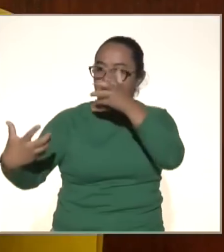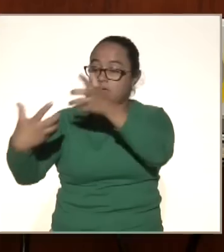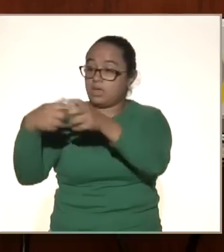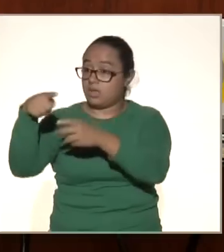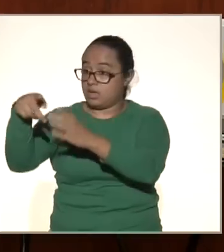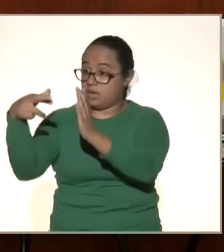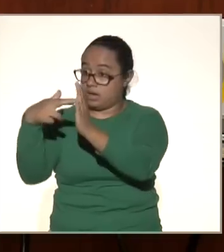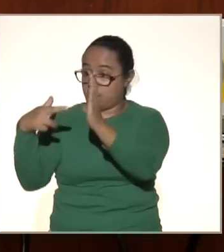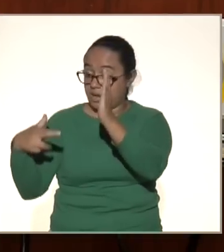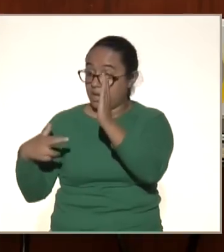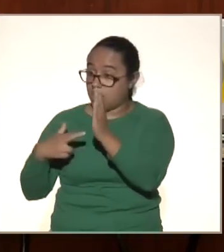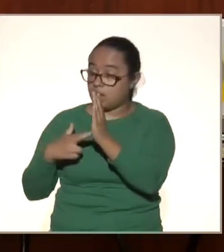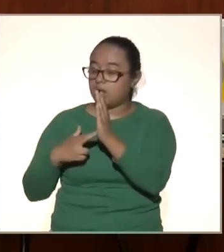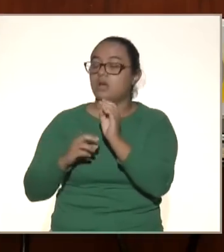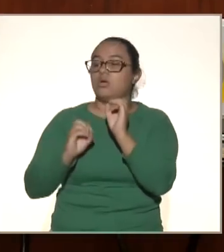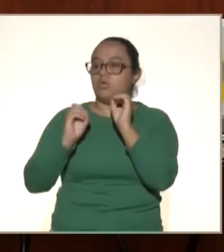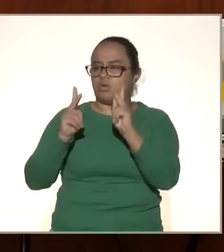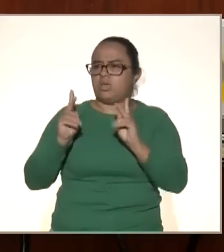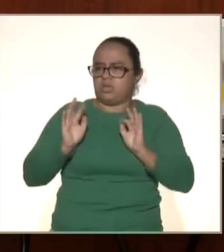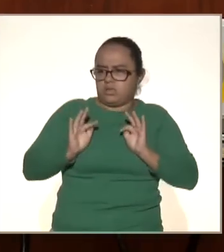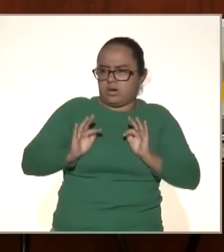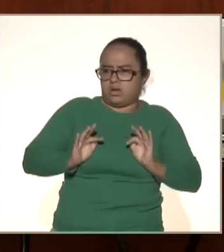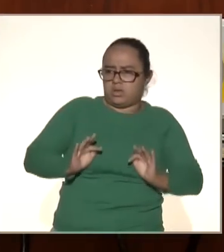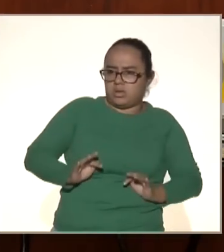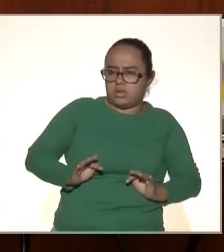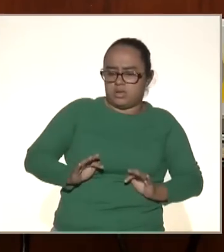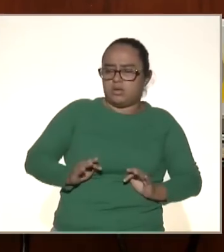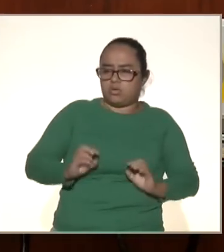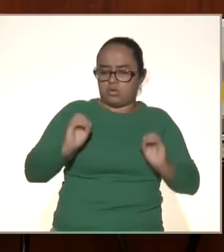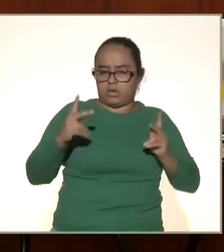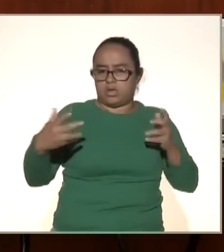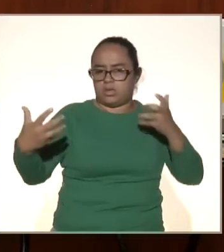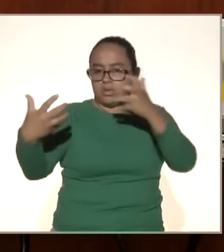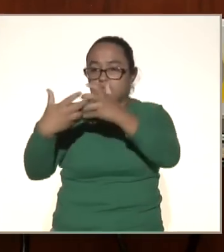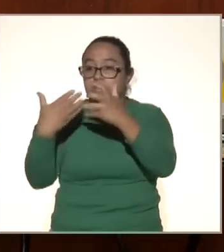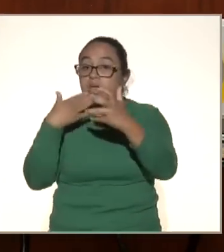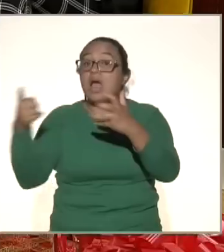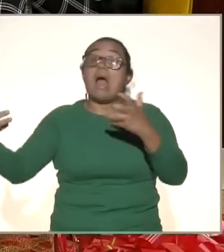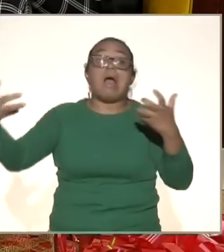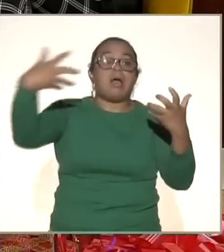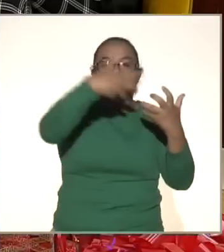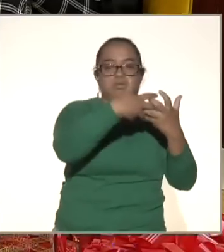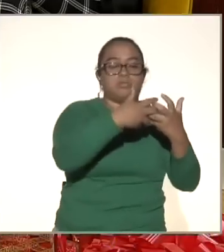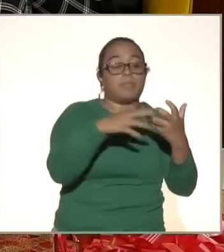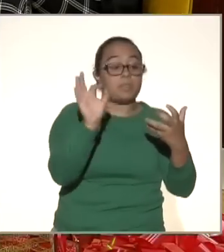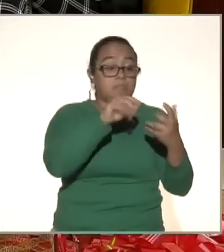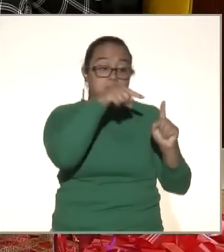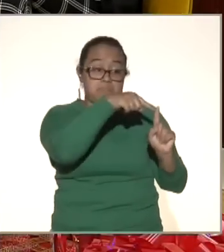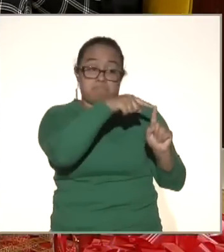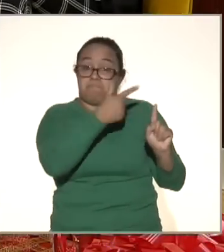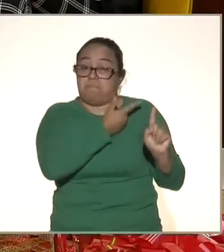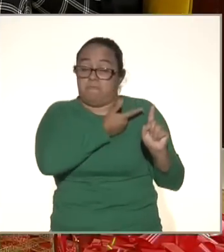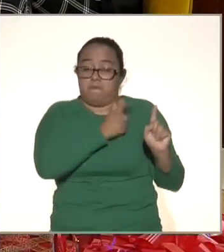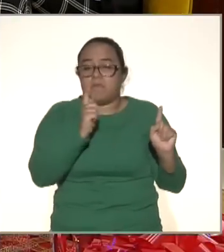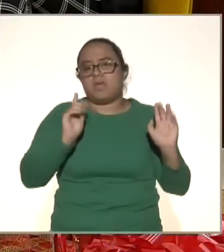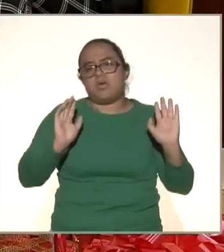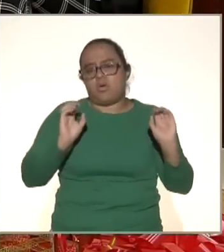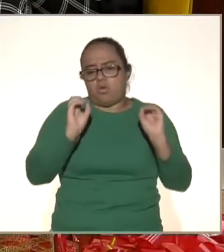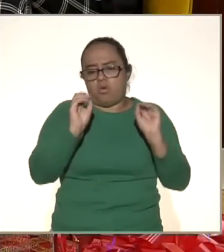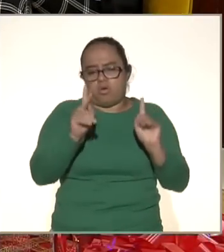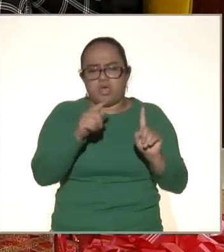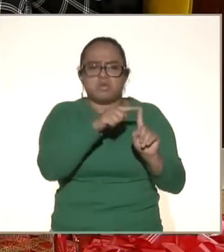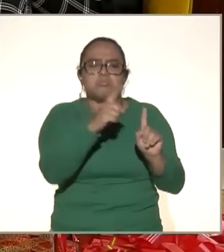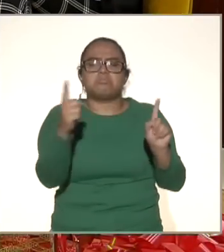regla general de estar tranquilos y no los demás a él. Claro. Ahora, si a él no le parece, bueno, pues estate un rato